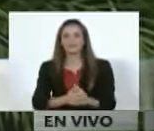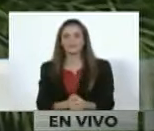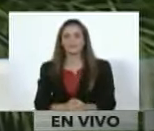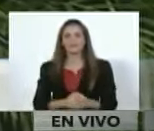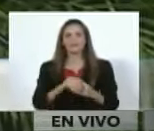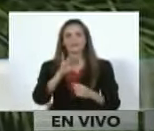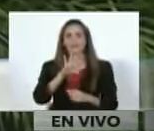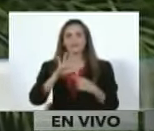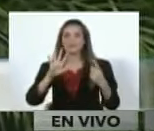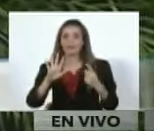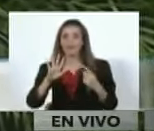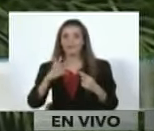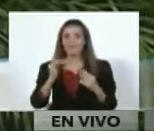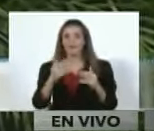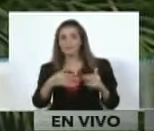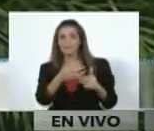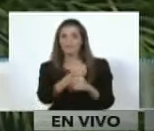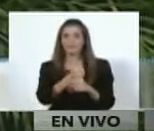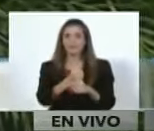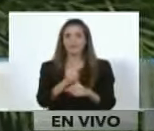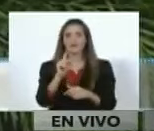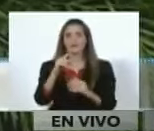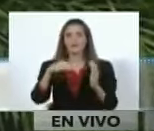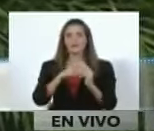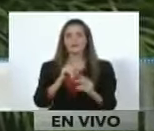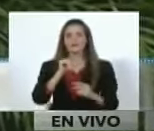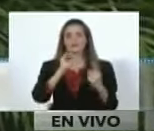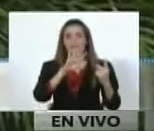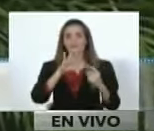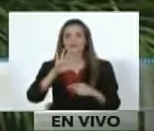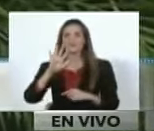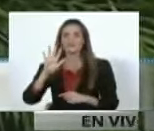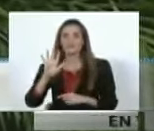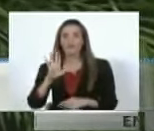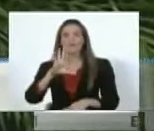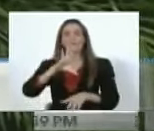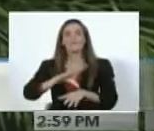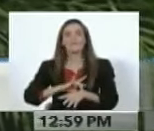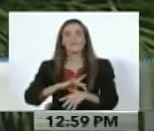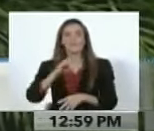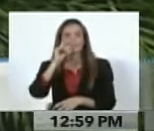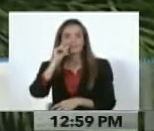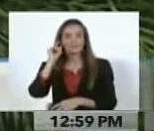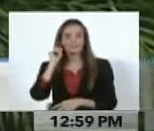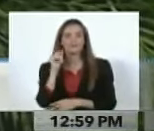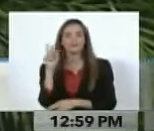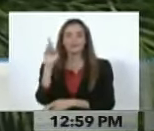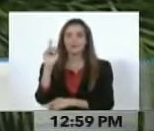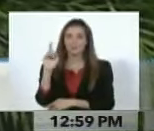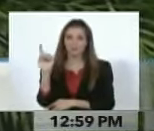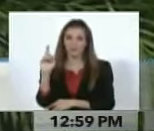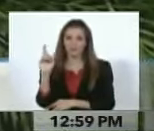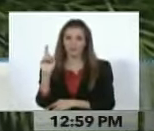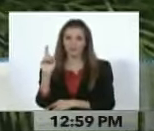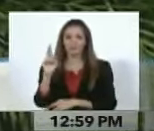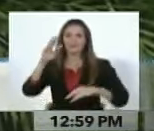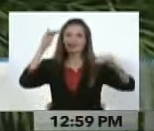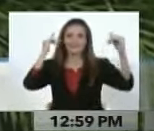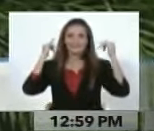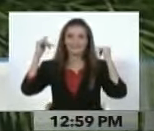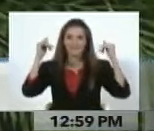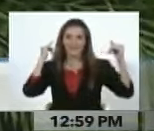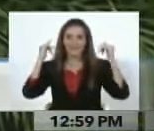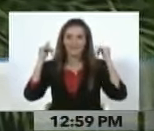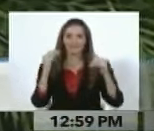56 de los cuales fueron alcanzados por 1.655 médicos y médicas de la República. Celebremos